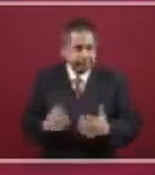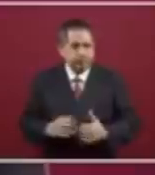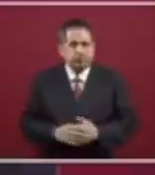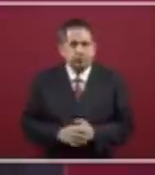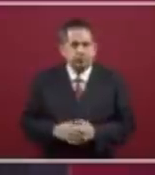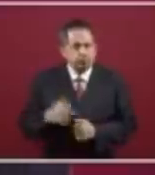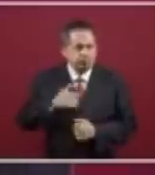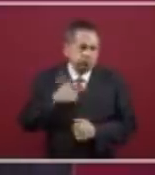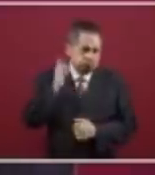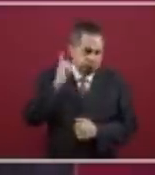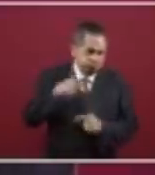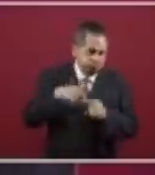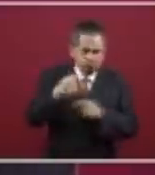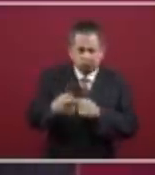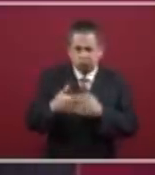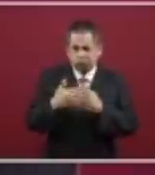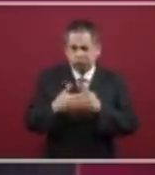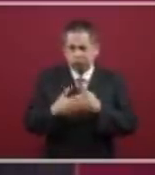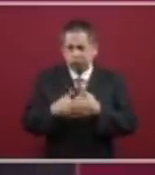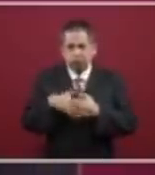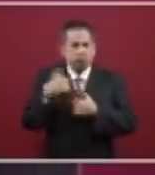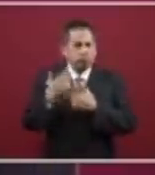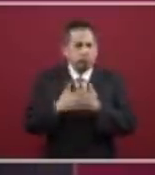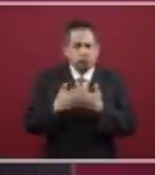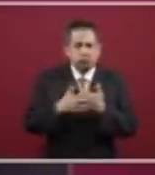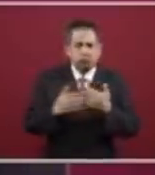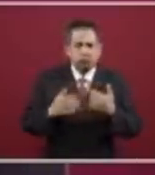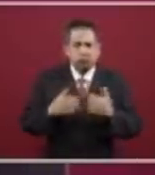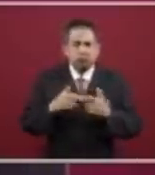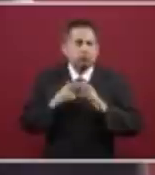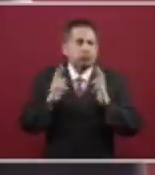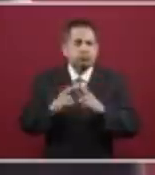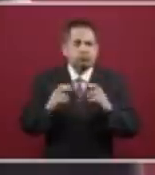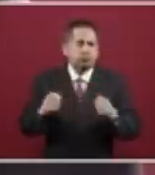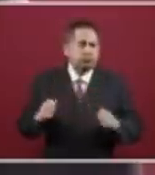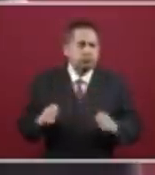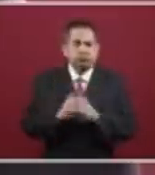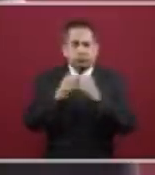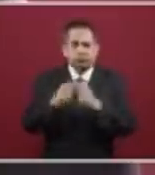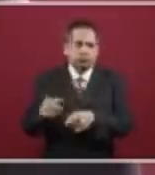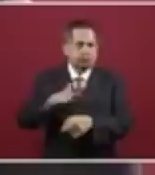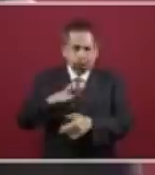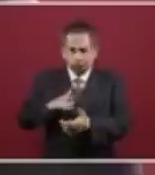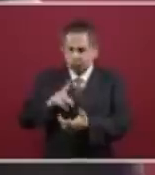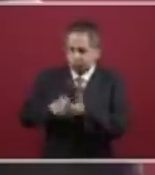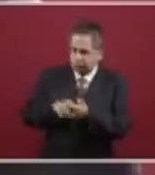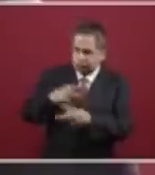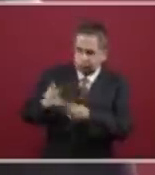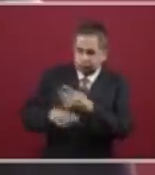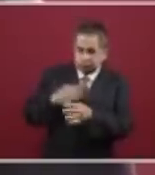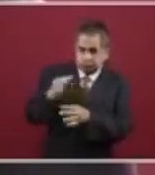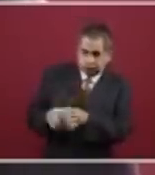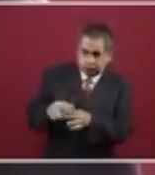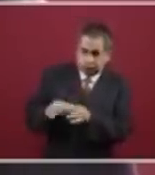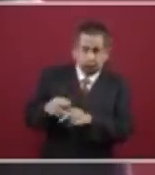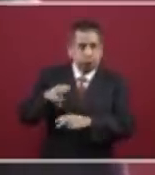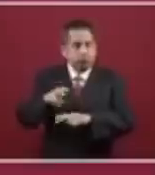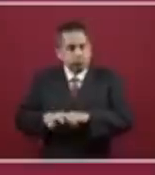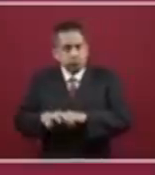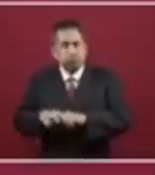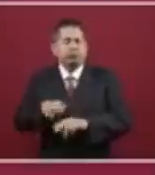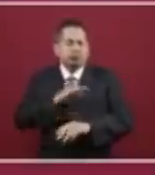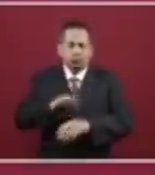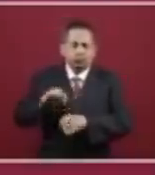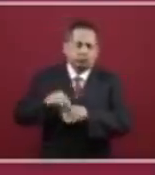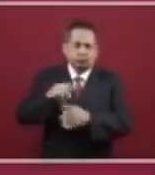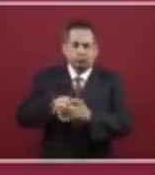yo espero que para la próxima estén presentes y